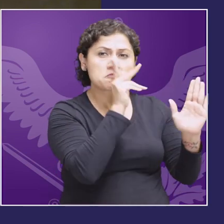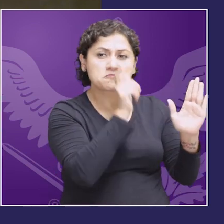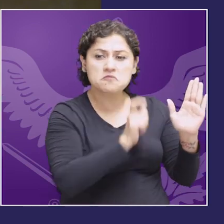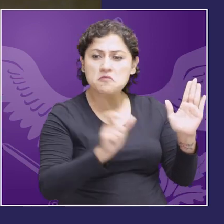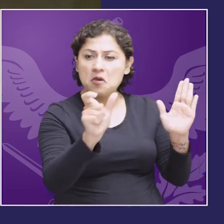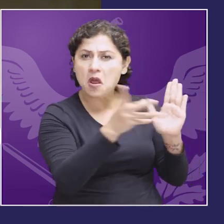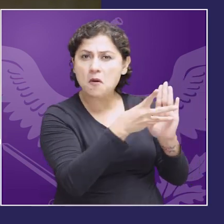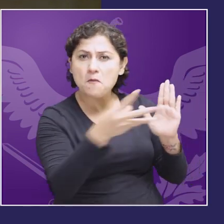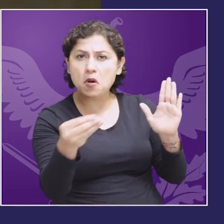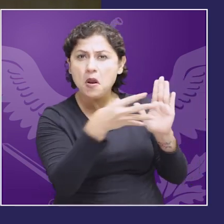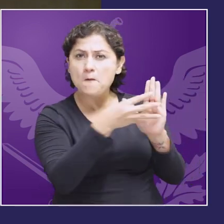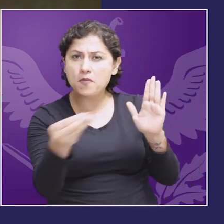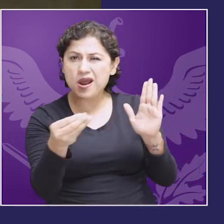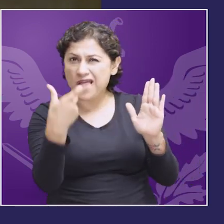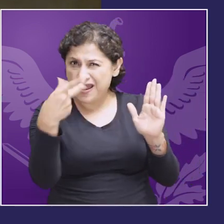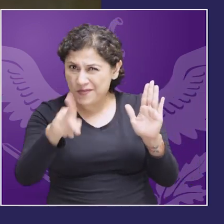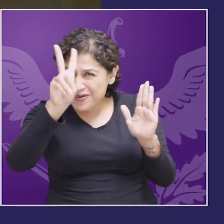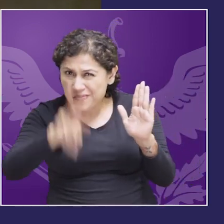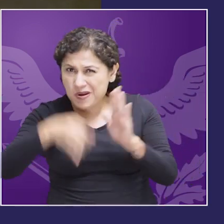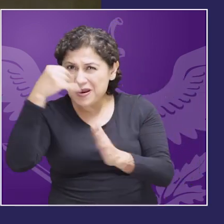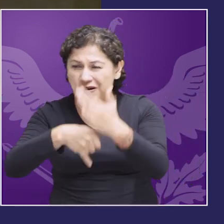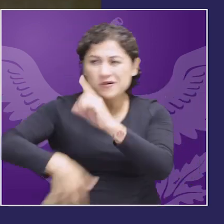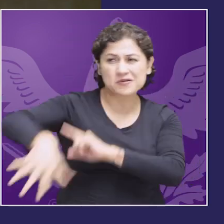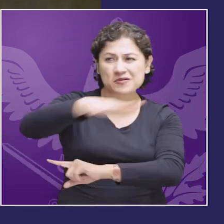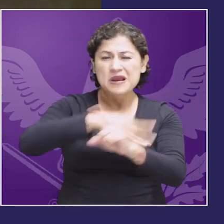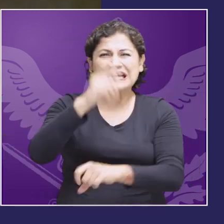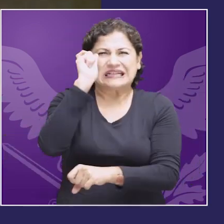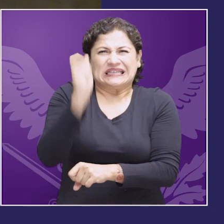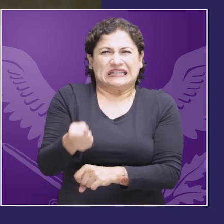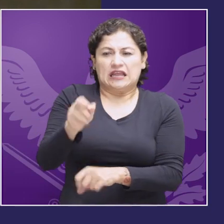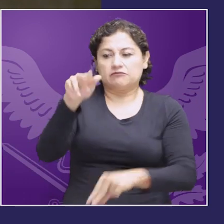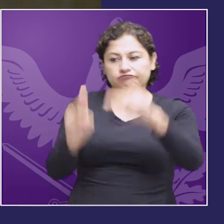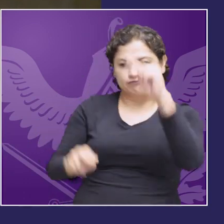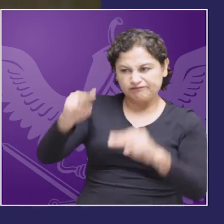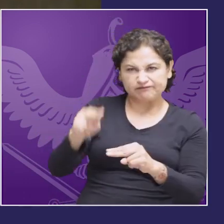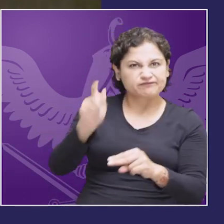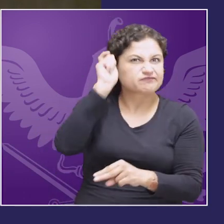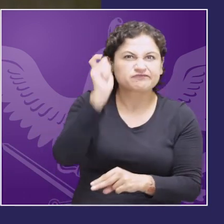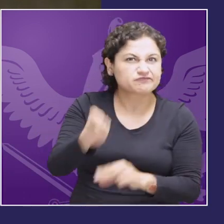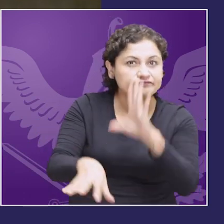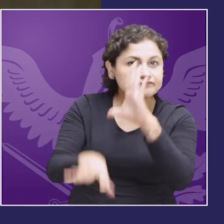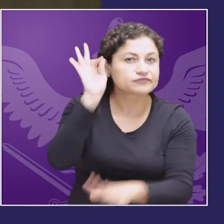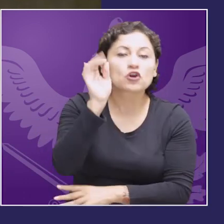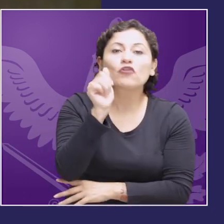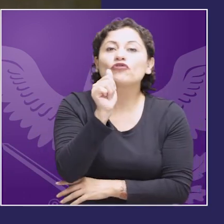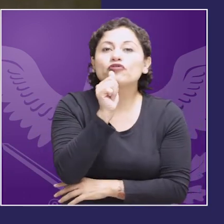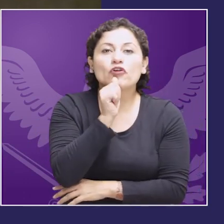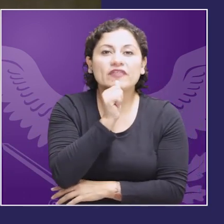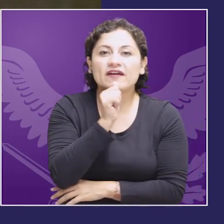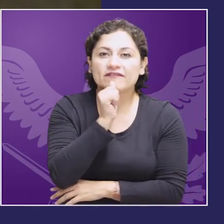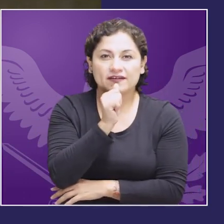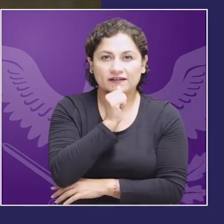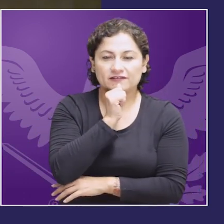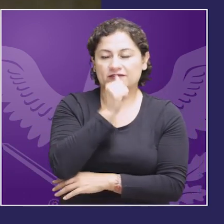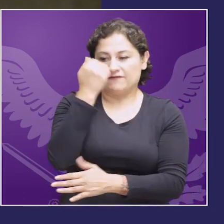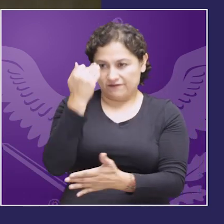repetir los estándares y no se identifica en el caso concreto cuál era esa desigualdad, en